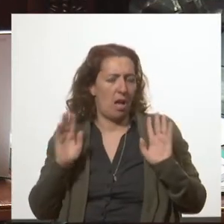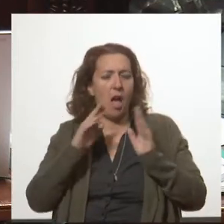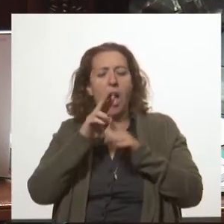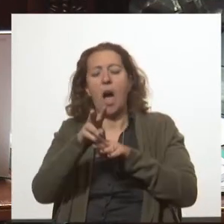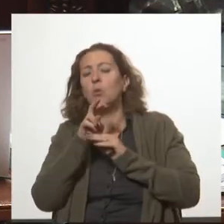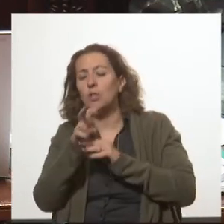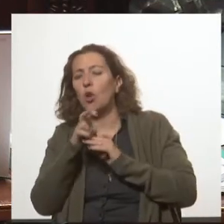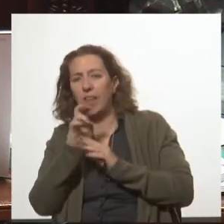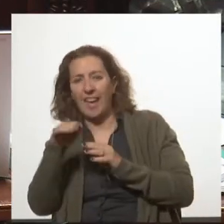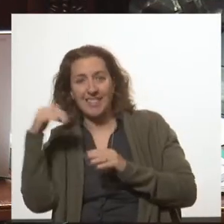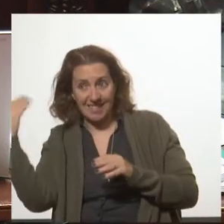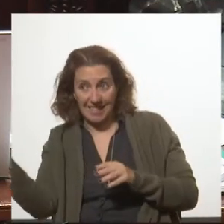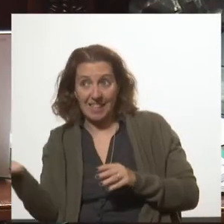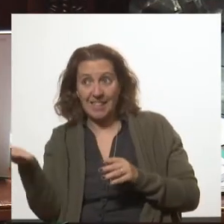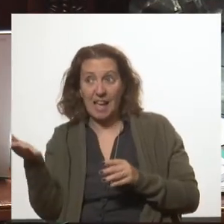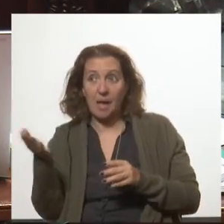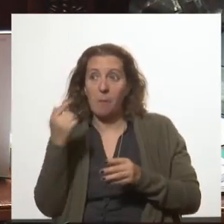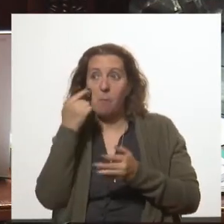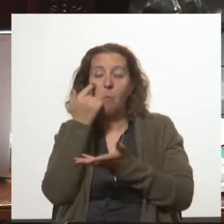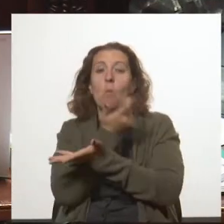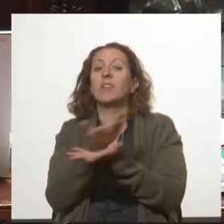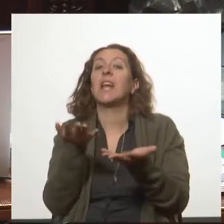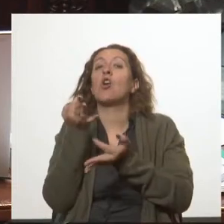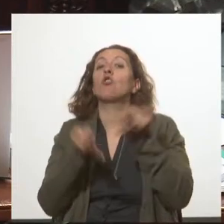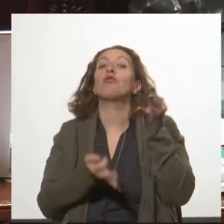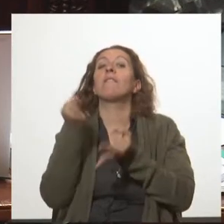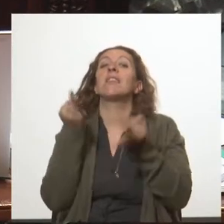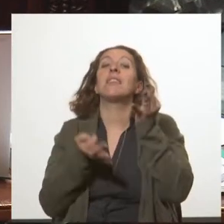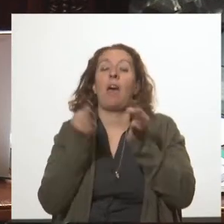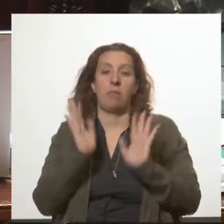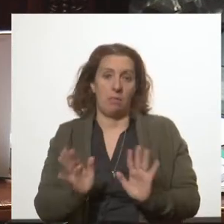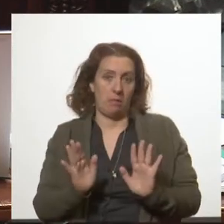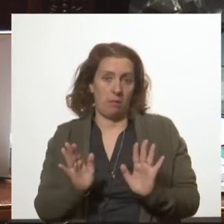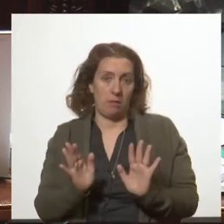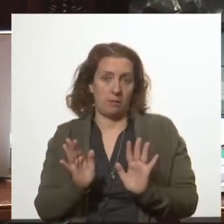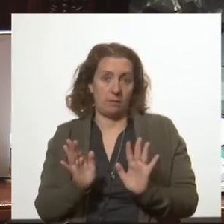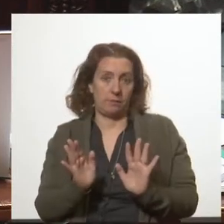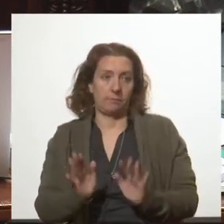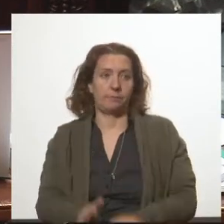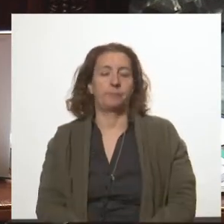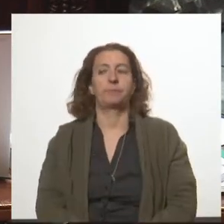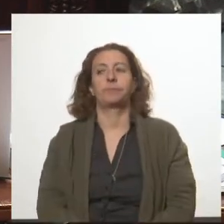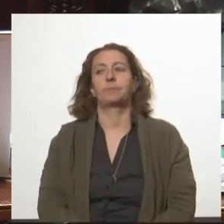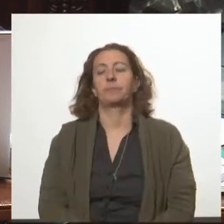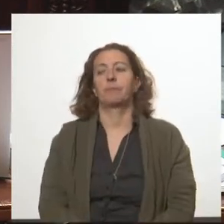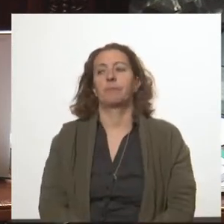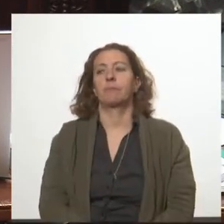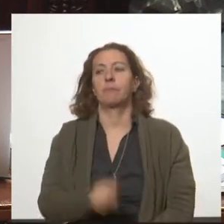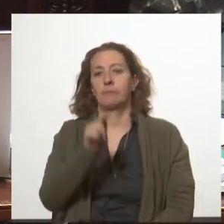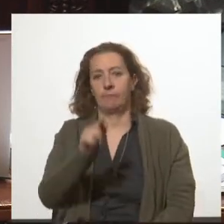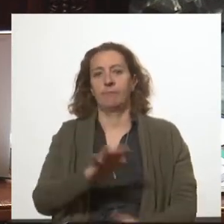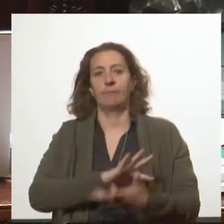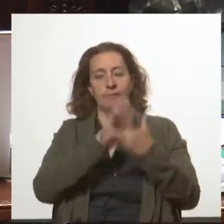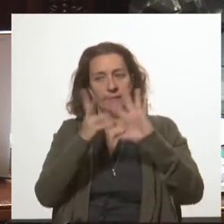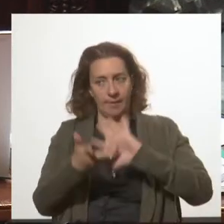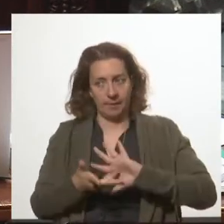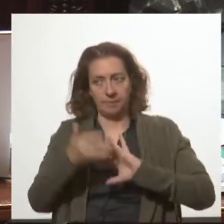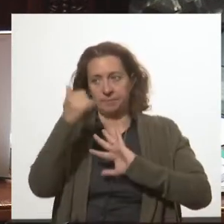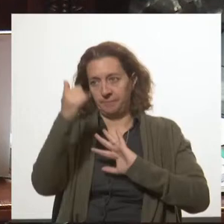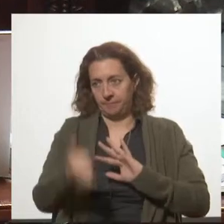los estados financieros verifica la expresión contable reflejada en ellos y en ese sentido si se trata de esta auditoría